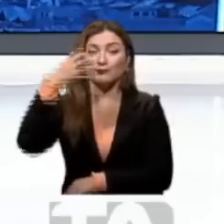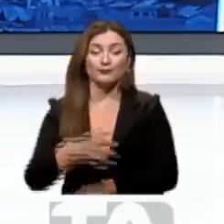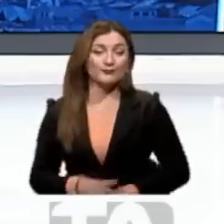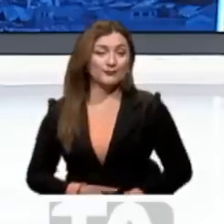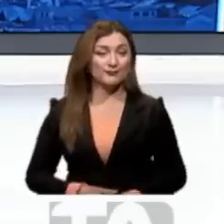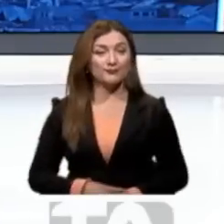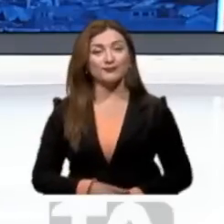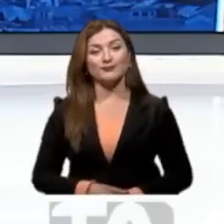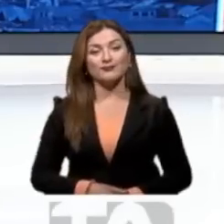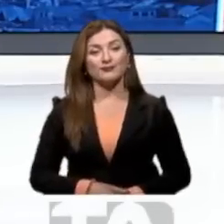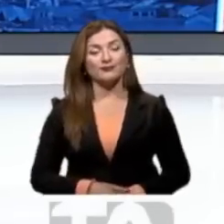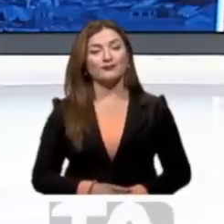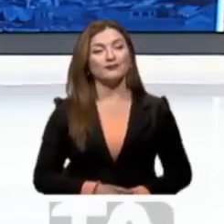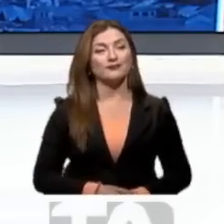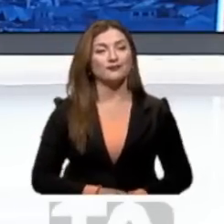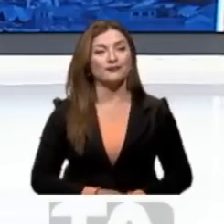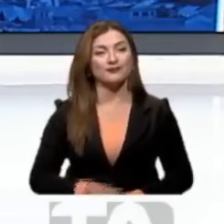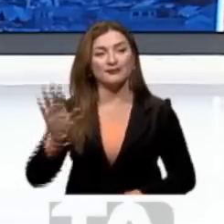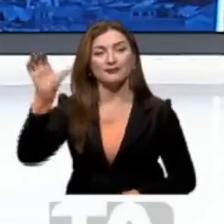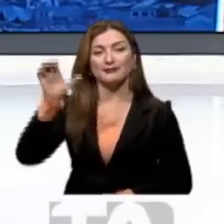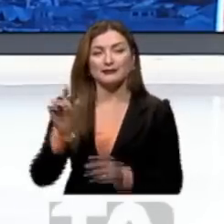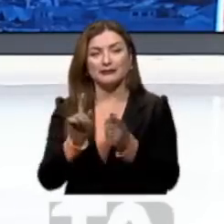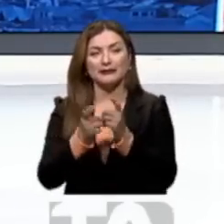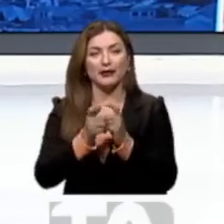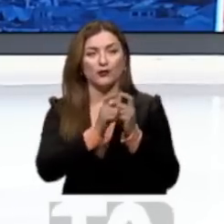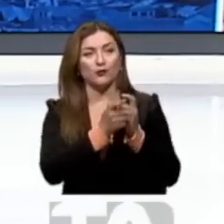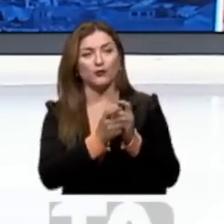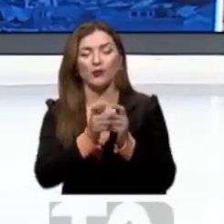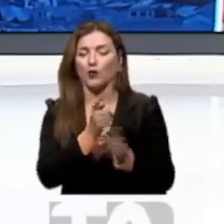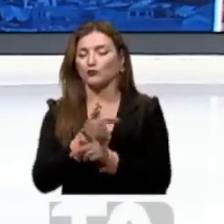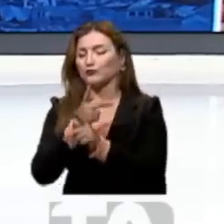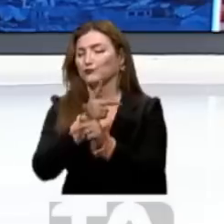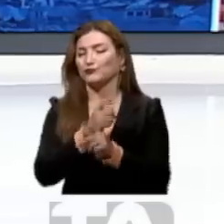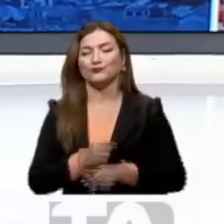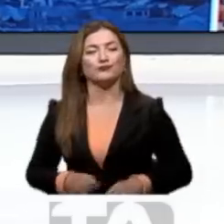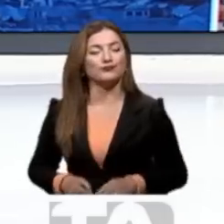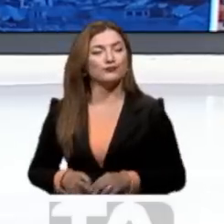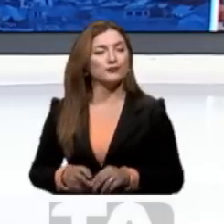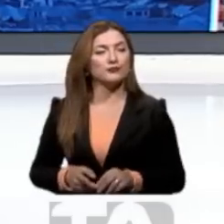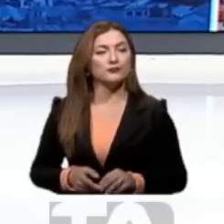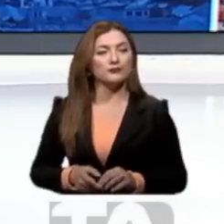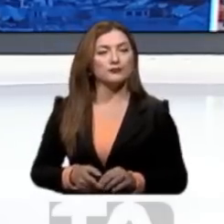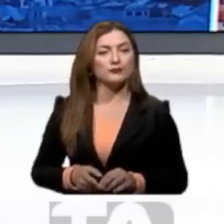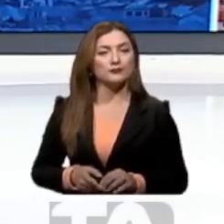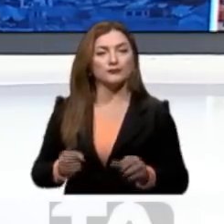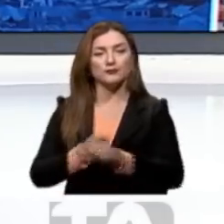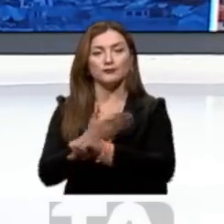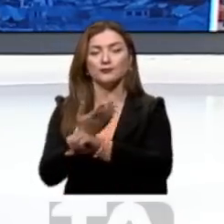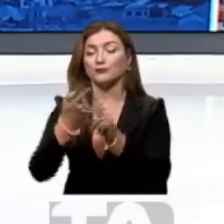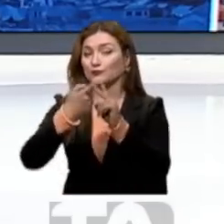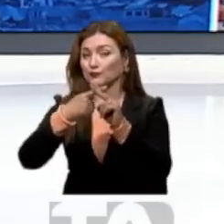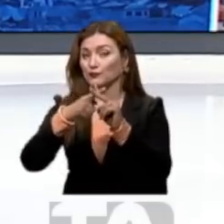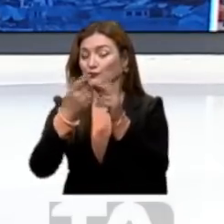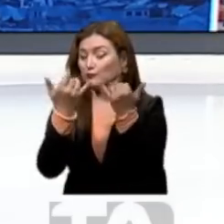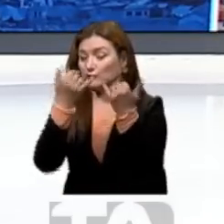Así que bueno, últimamente el clima ha estado bastante atípico. Salgamos prevenidos de las casitas. Claro que sí, con estas recomendaciones vamos a